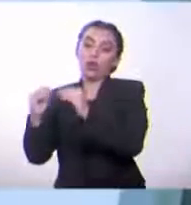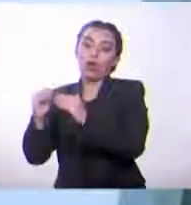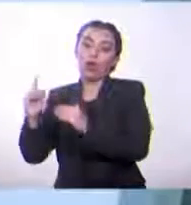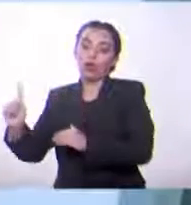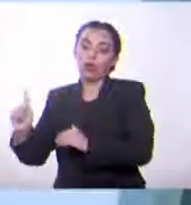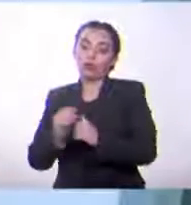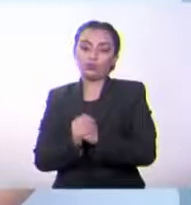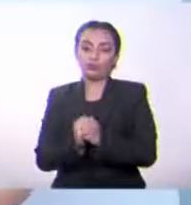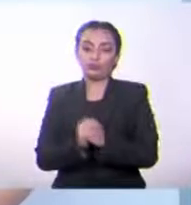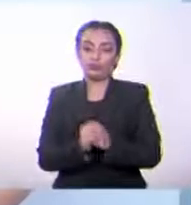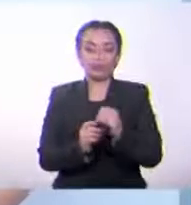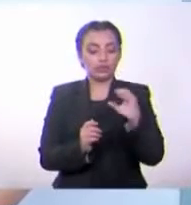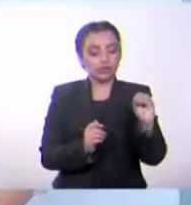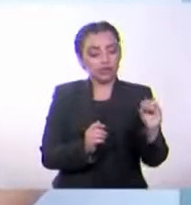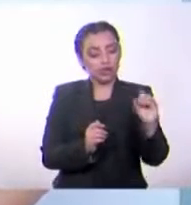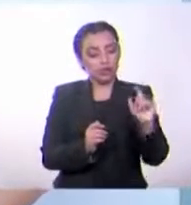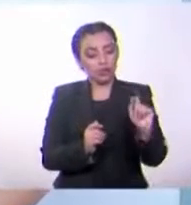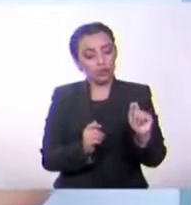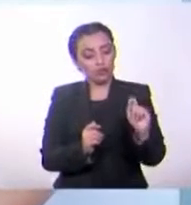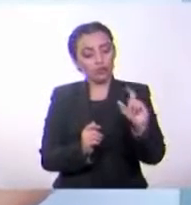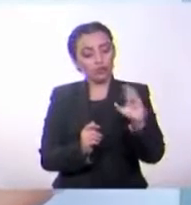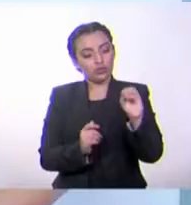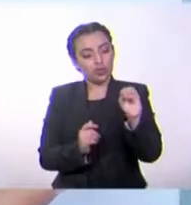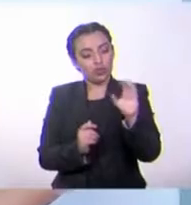0.00022 más